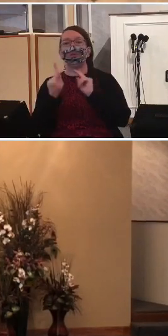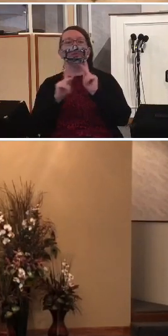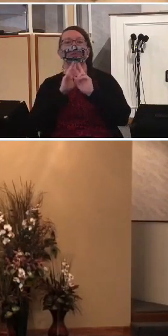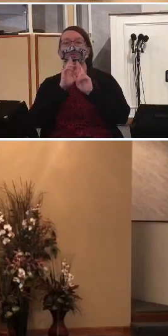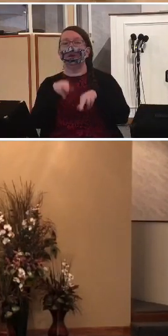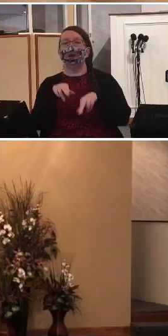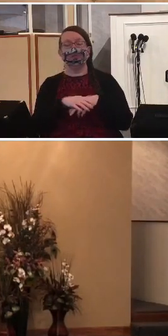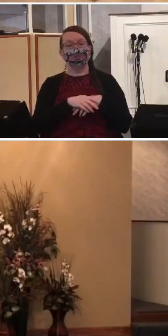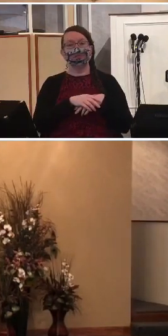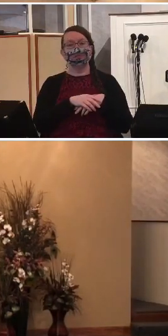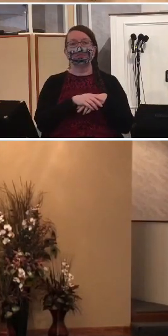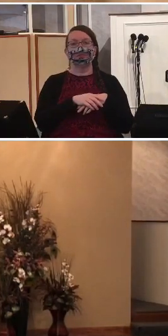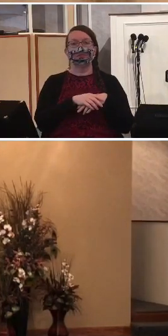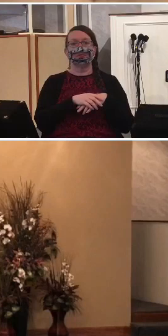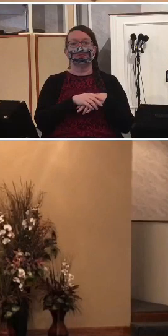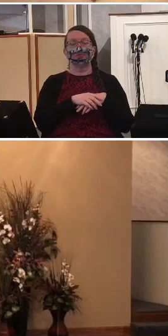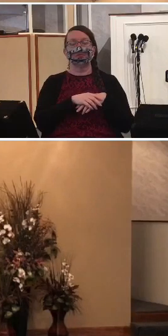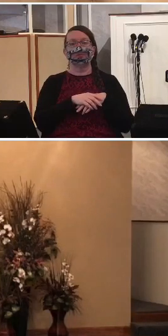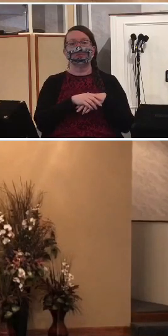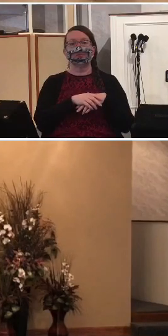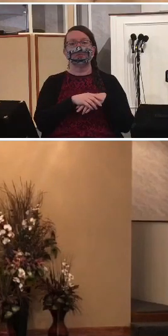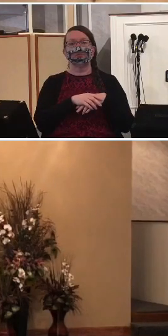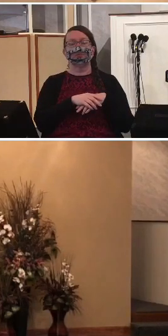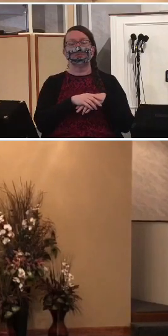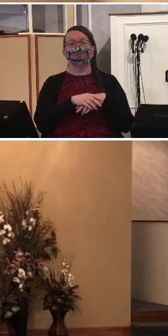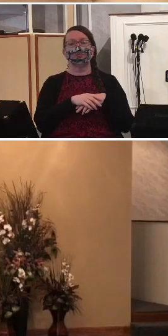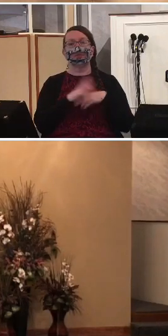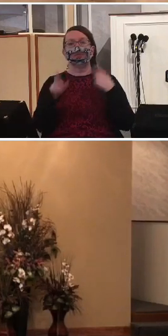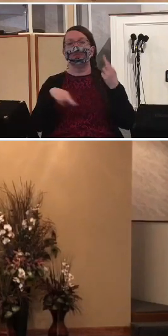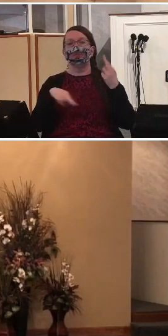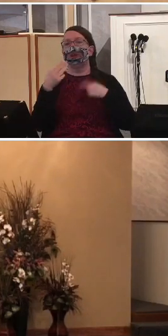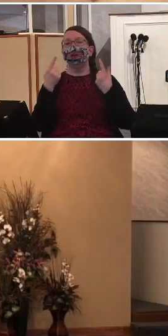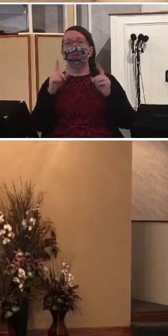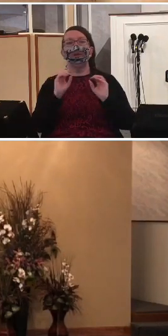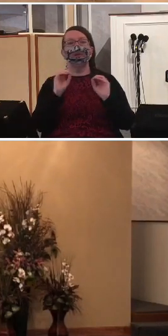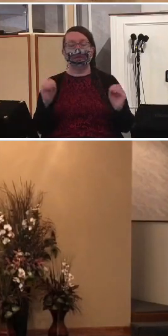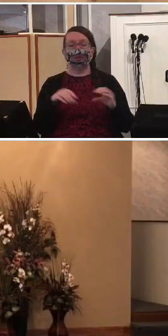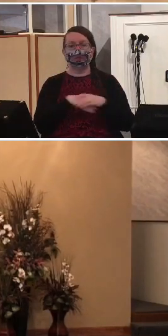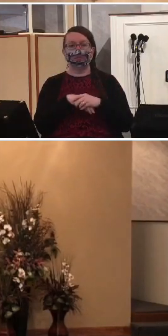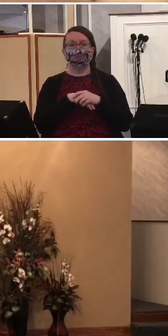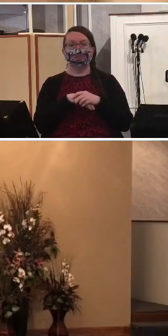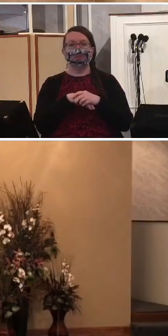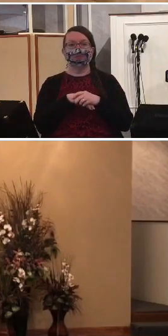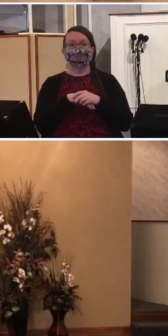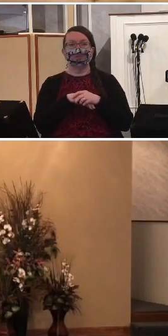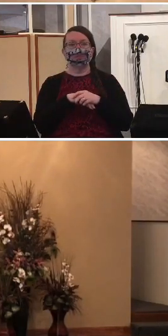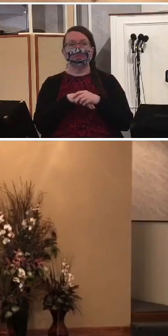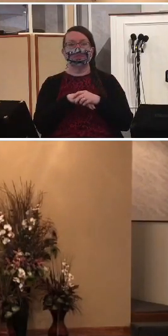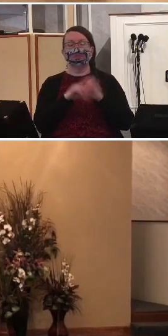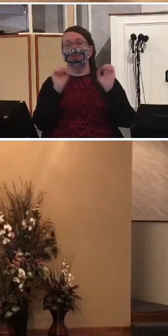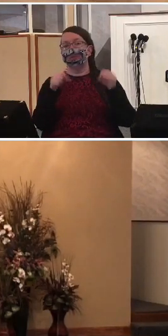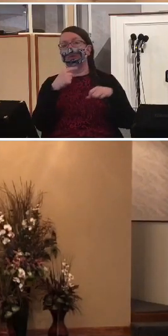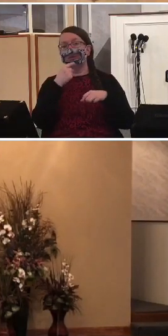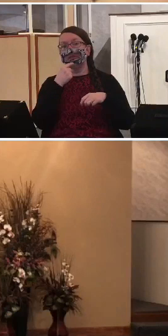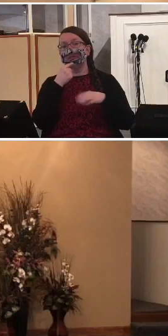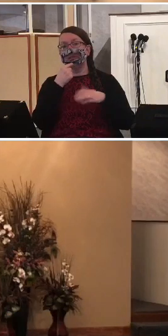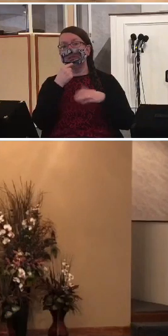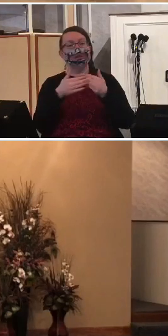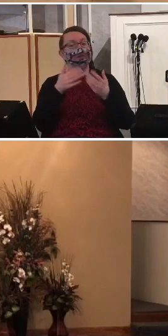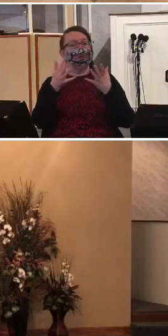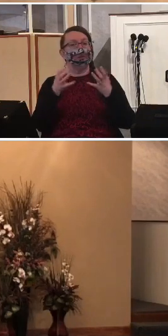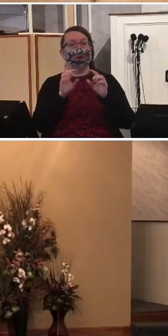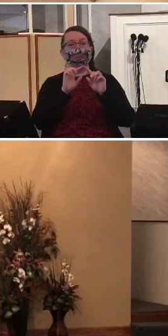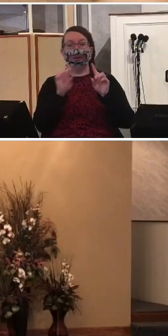el pasado y no he visto un avivamiento. Nosotros podemos calificar y descalificar como queramos, iglesia,